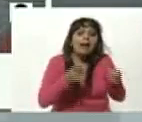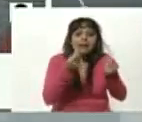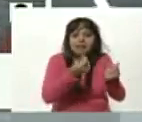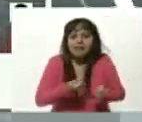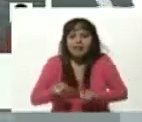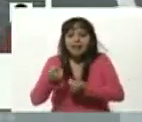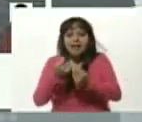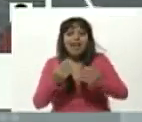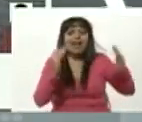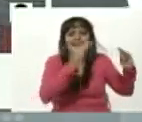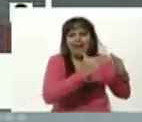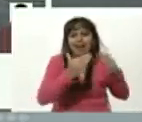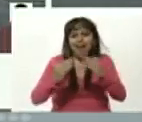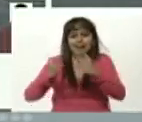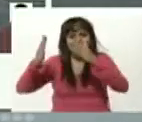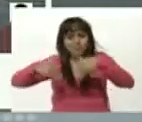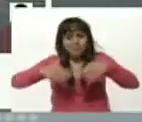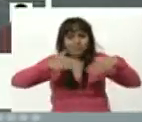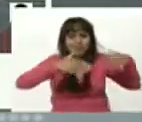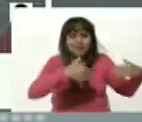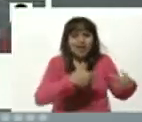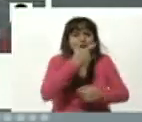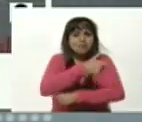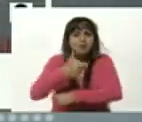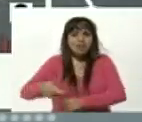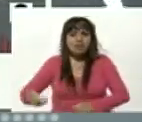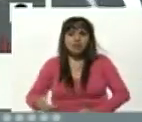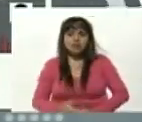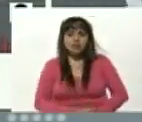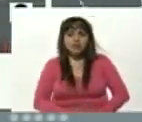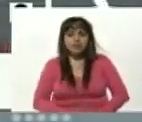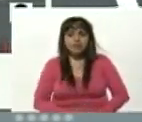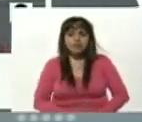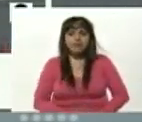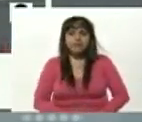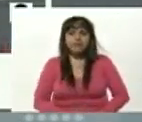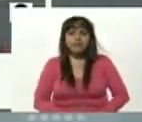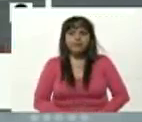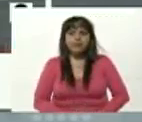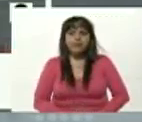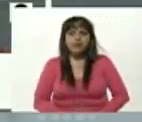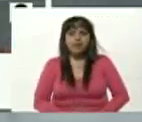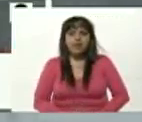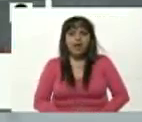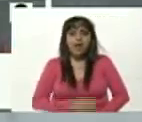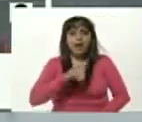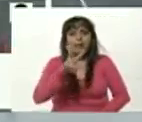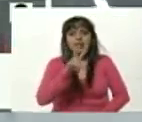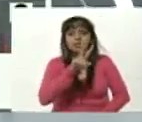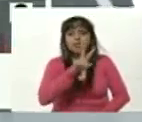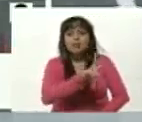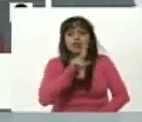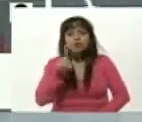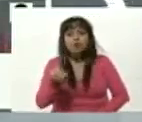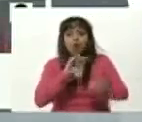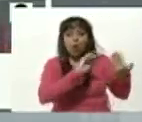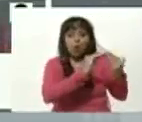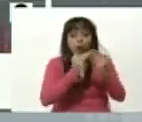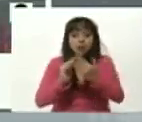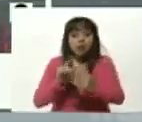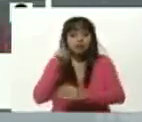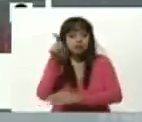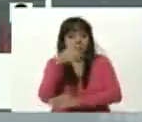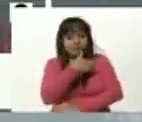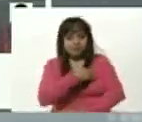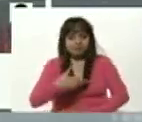las viviendas de las personas en el Cajo de Morón y otros 21 comunidades. Usted, presidente,